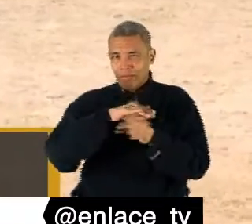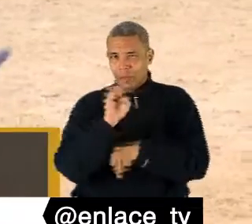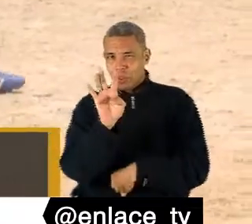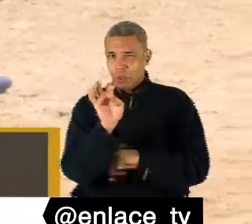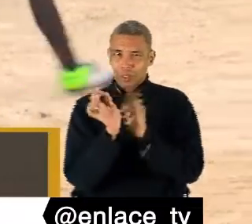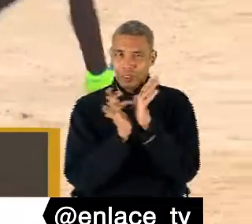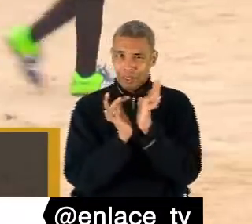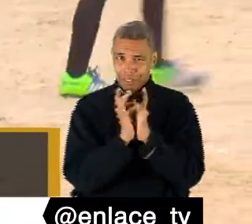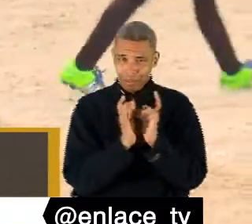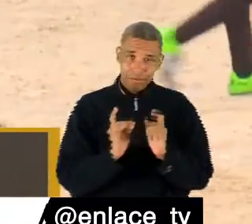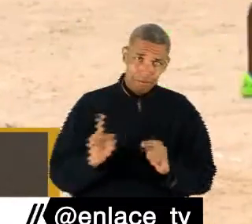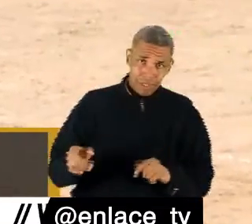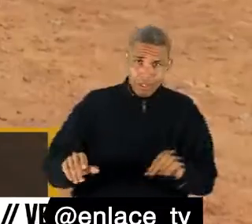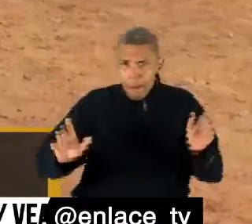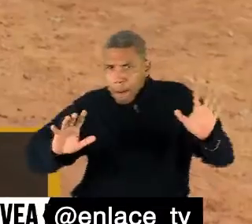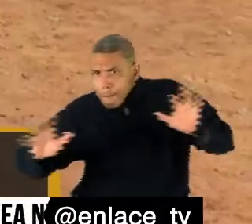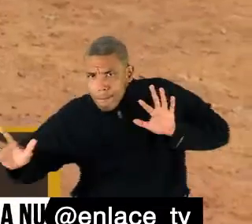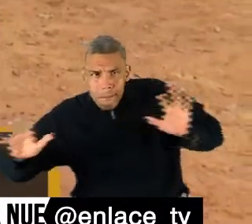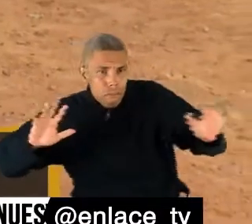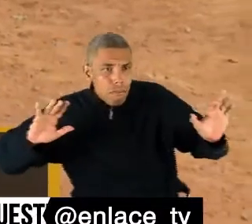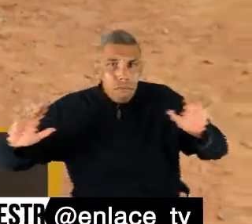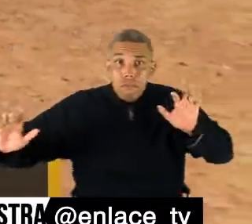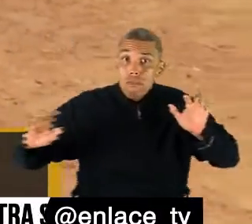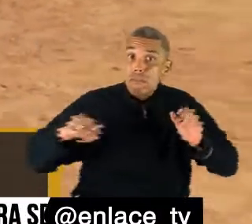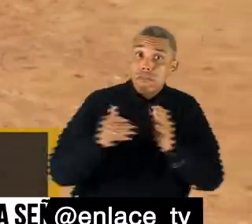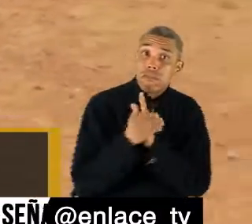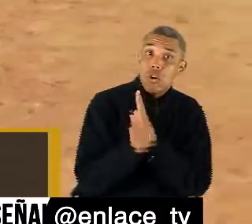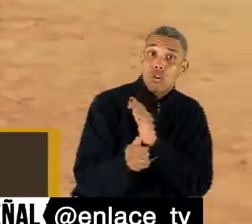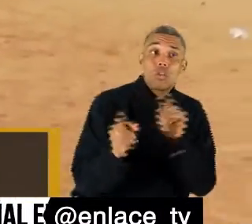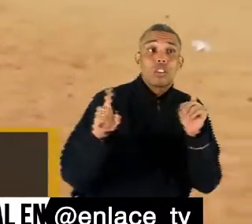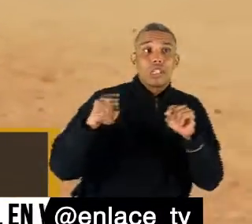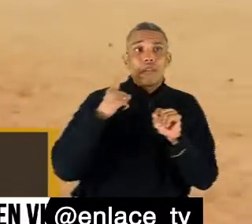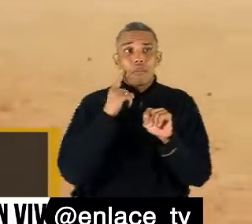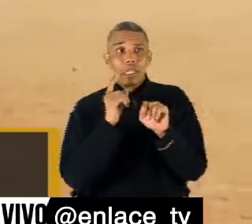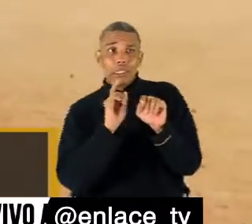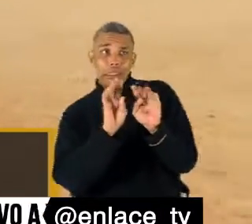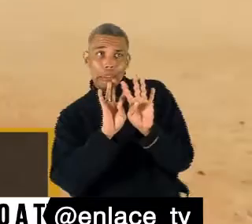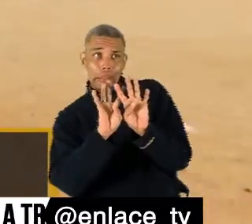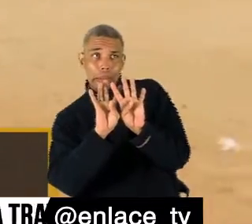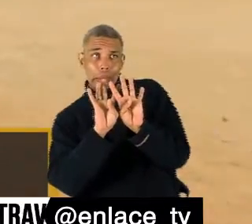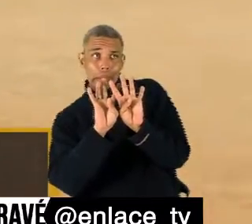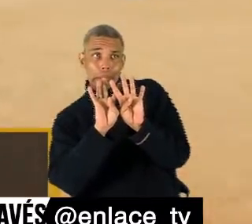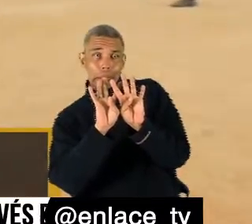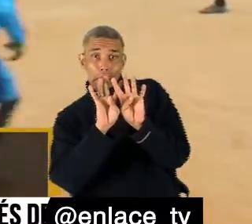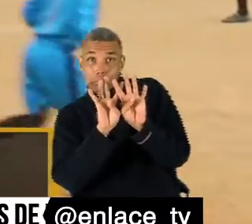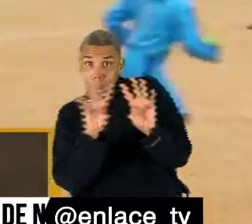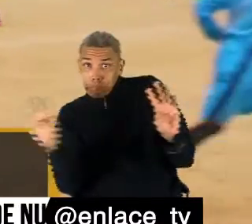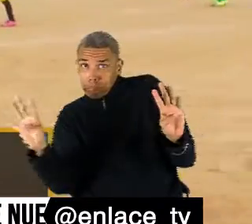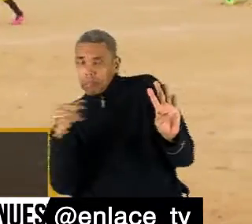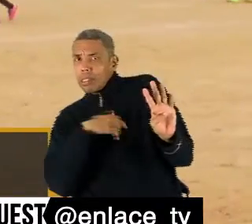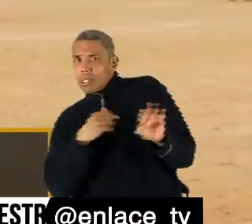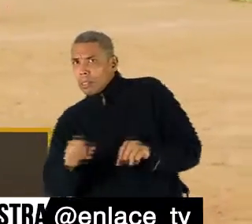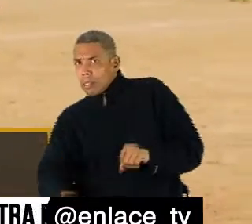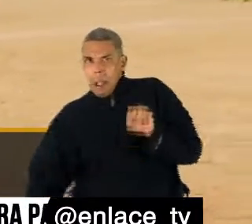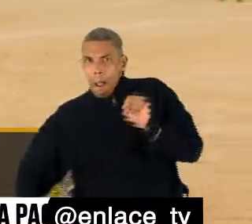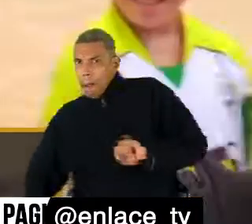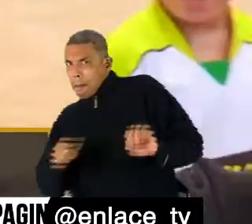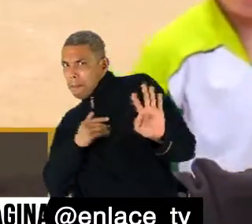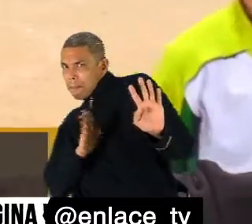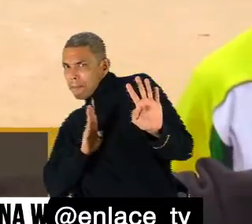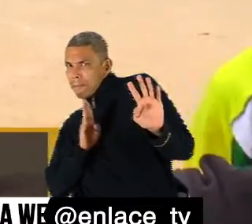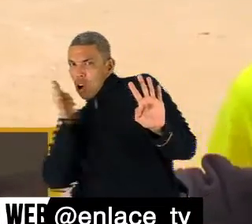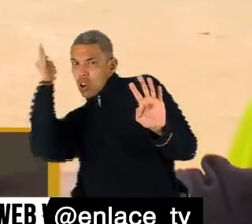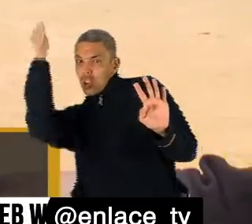polifacética. Hace de todo, hasta el cobro de media distancia le está asignado a ella en un equipo en que todos son varones, menos ella. Apretado,